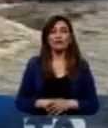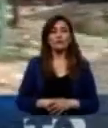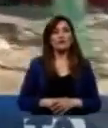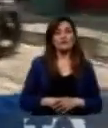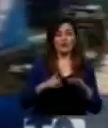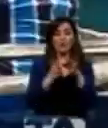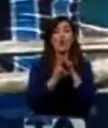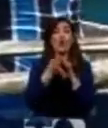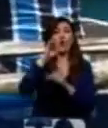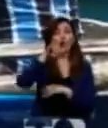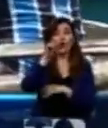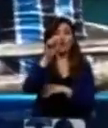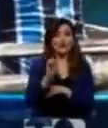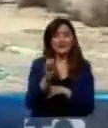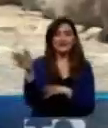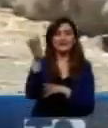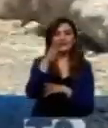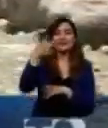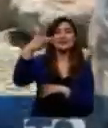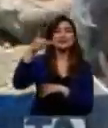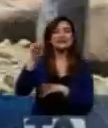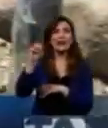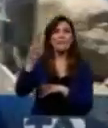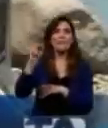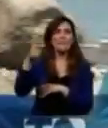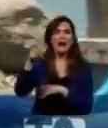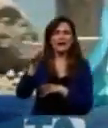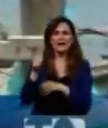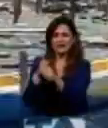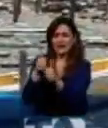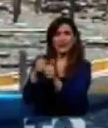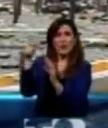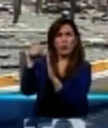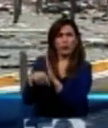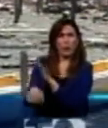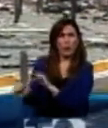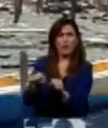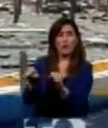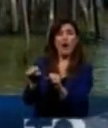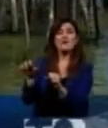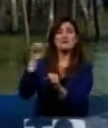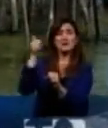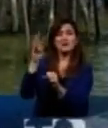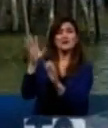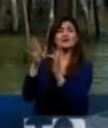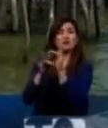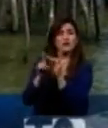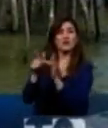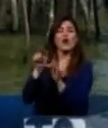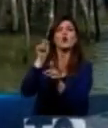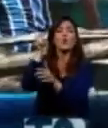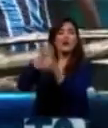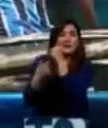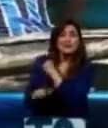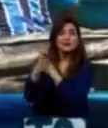La parroquia San José de Chamanga fue la población más cercana al epicentro del terremoto el 16 de abril. Es un reducto pesquero